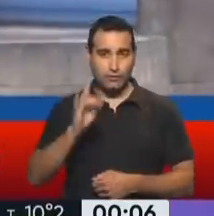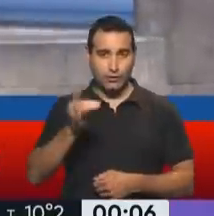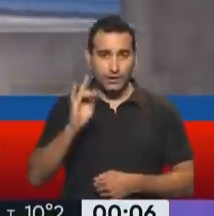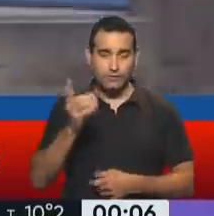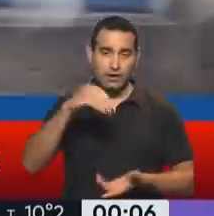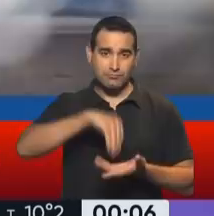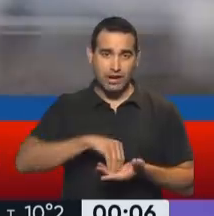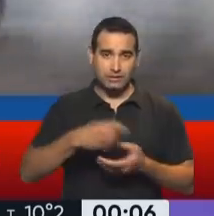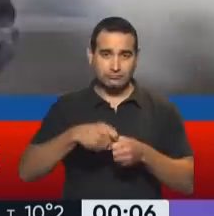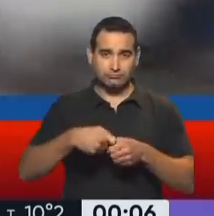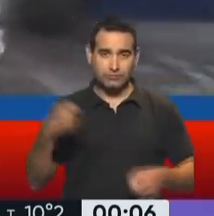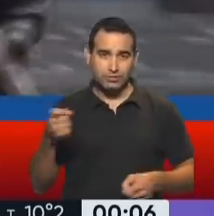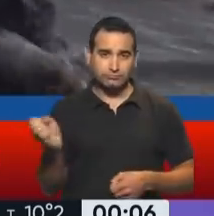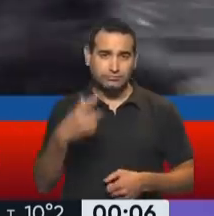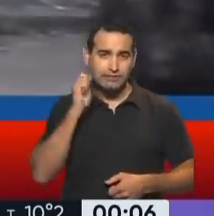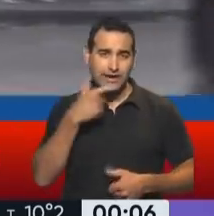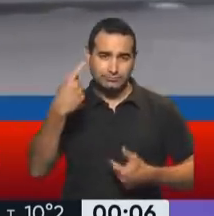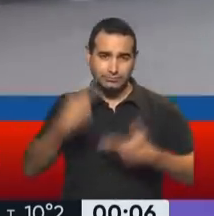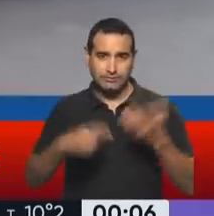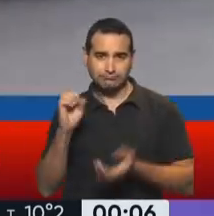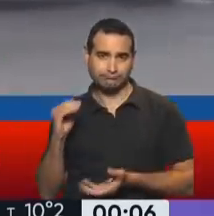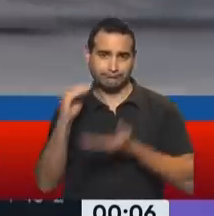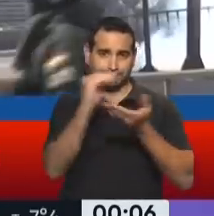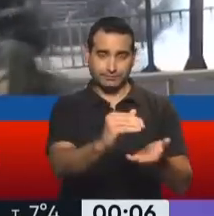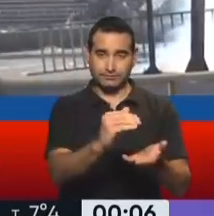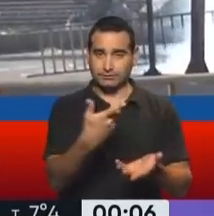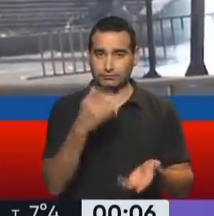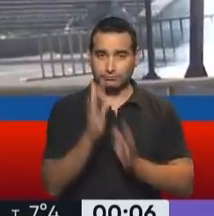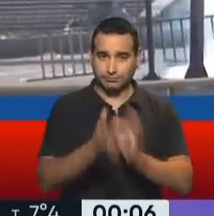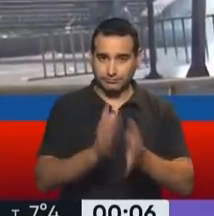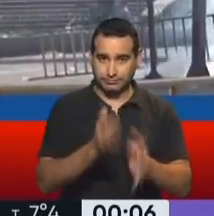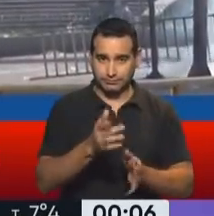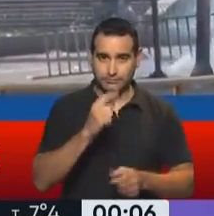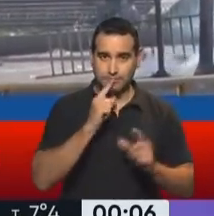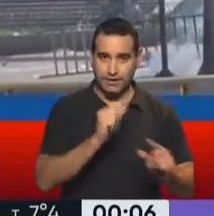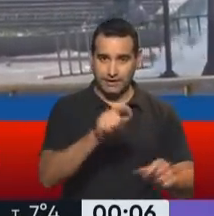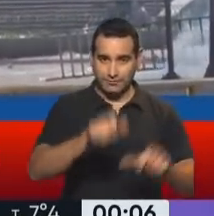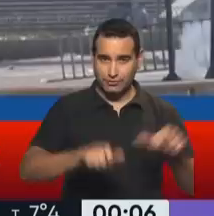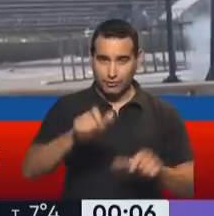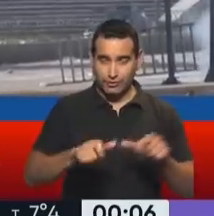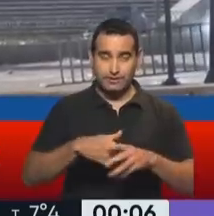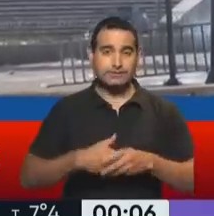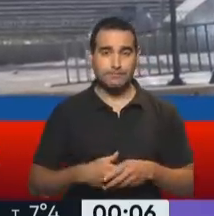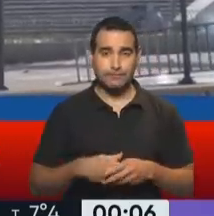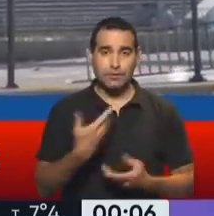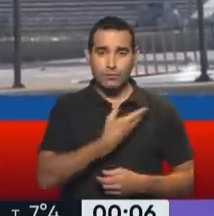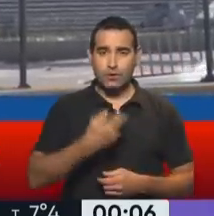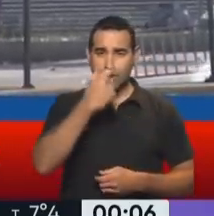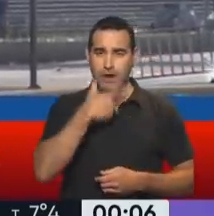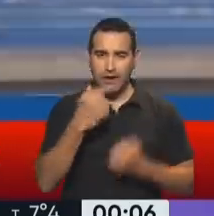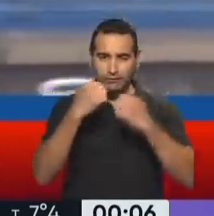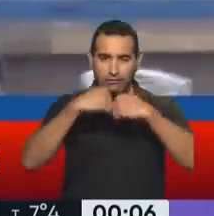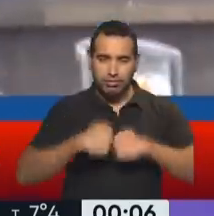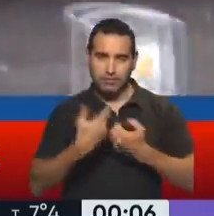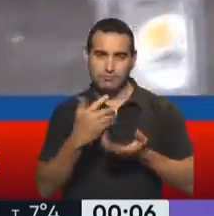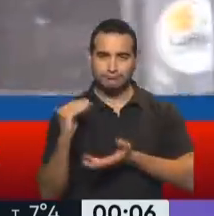la represión. Concretamente, el gobierno boliviano denuncia que la administración Macri proveyó de manera clandestina material bélico al